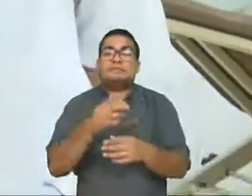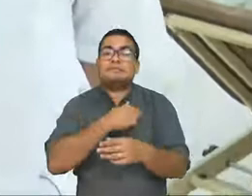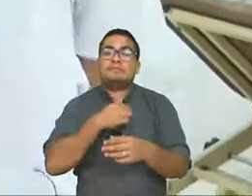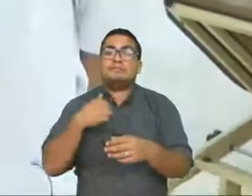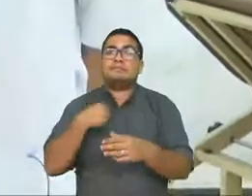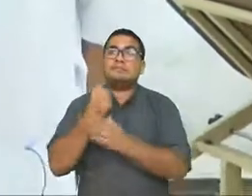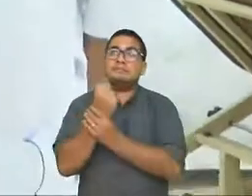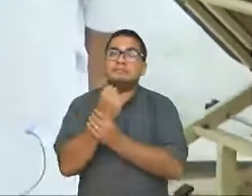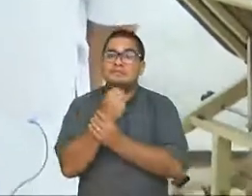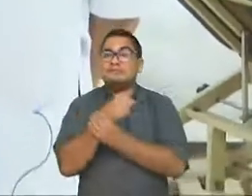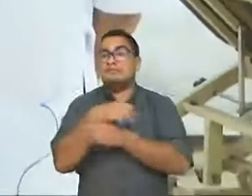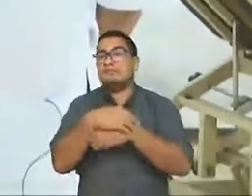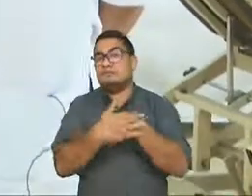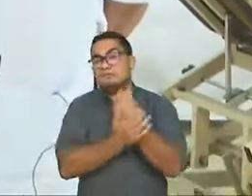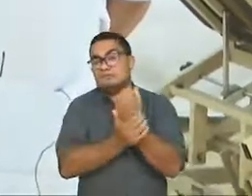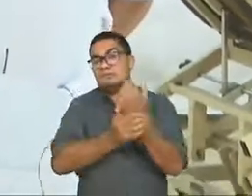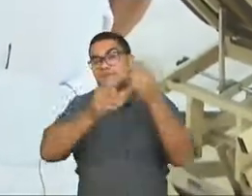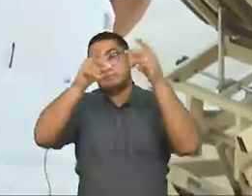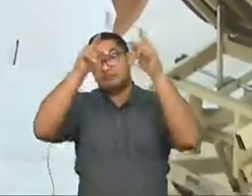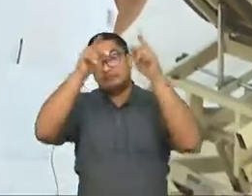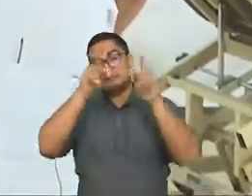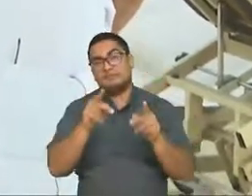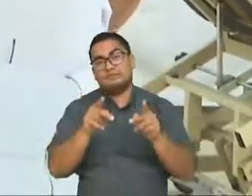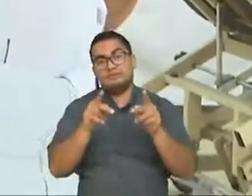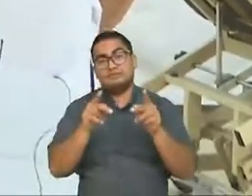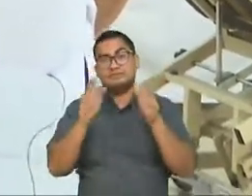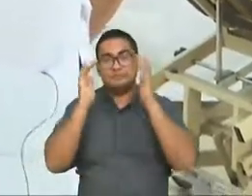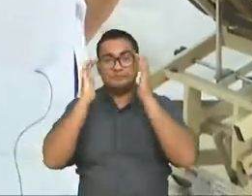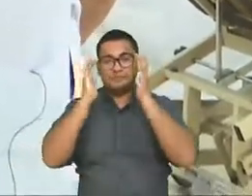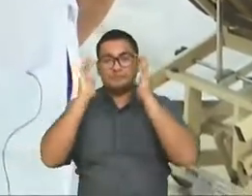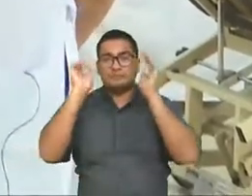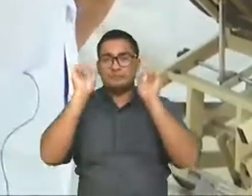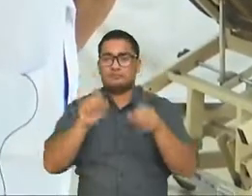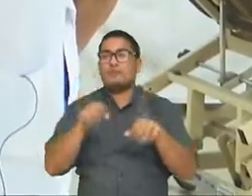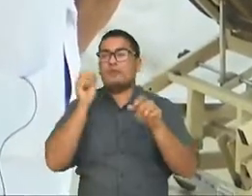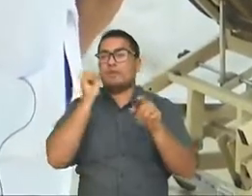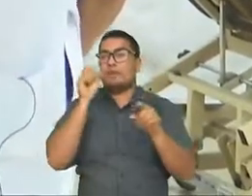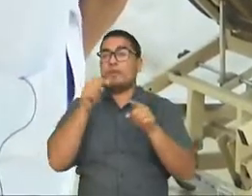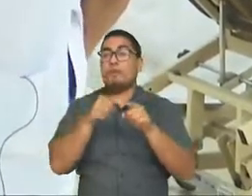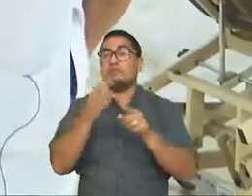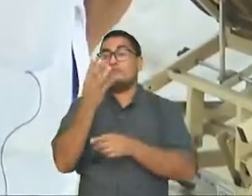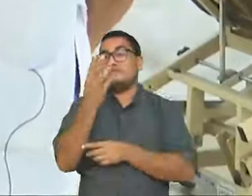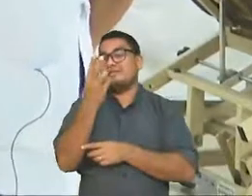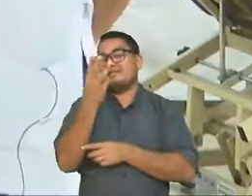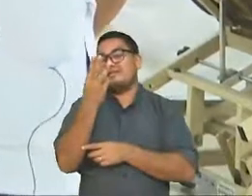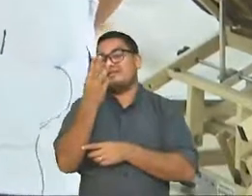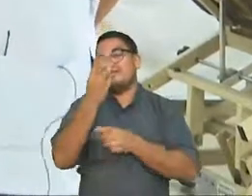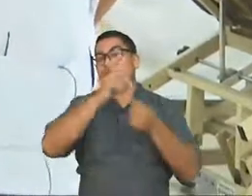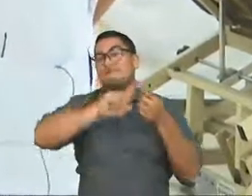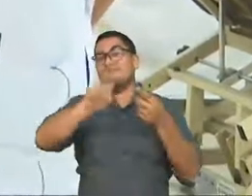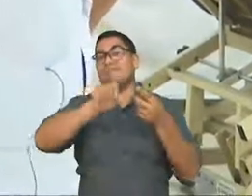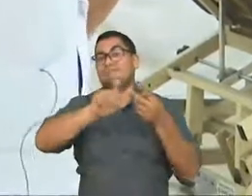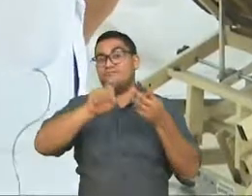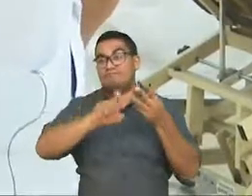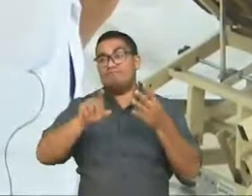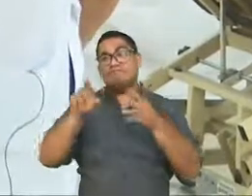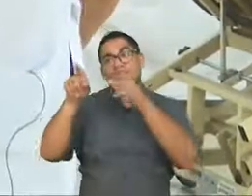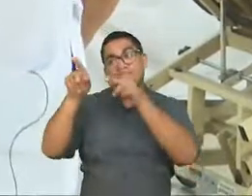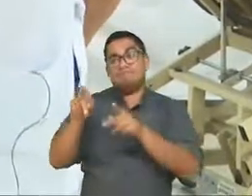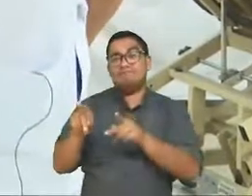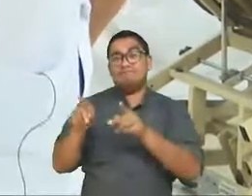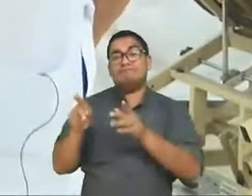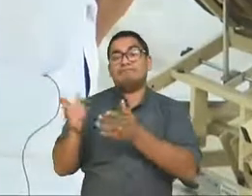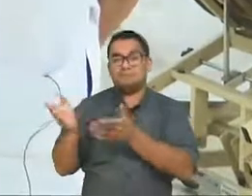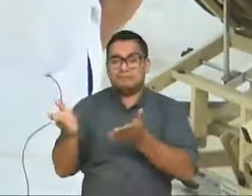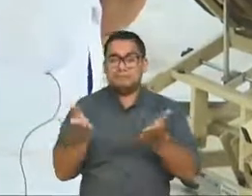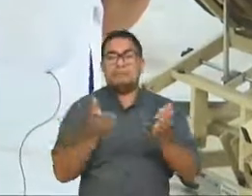de estos tipos de pacientes, ¿verdad? Y para lograr nuestro objetivo son 3 meses. Estos pacientes reciben